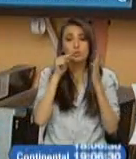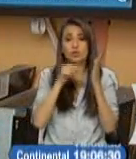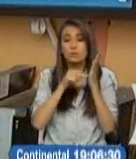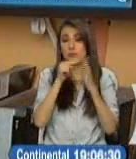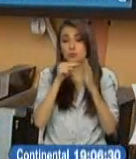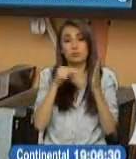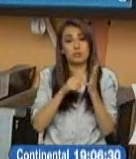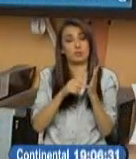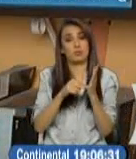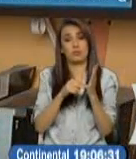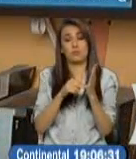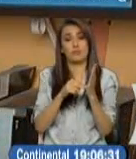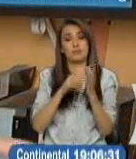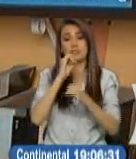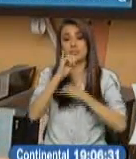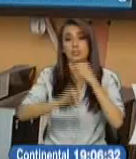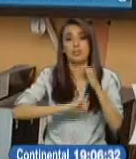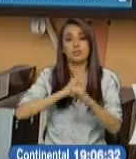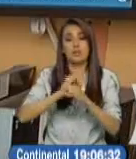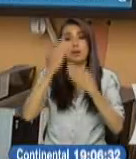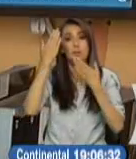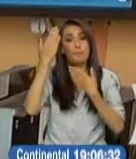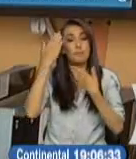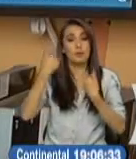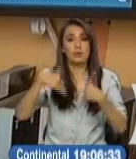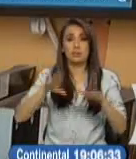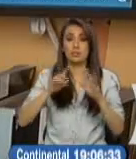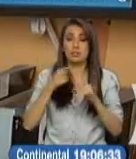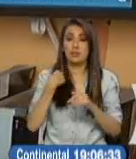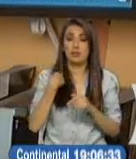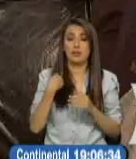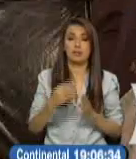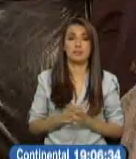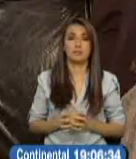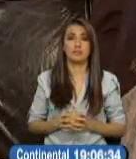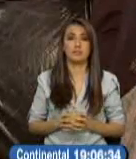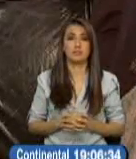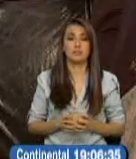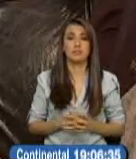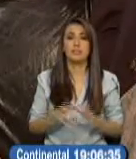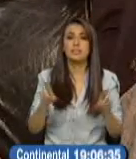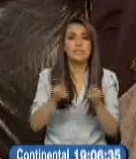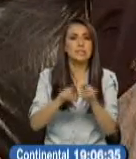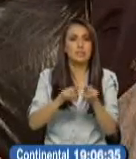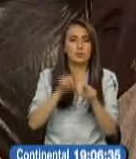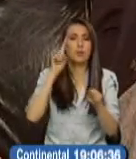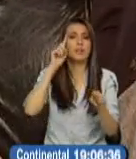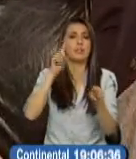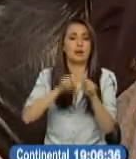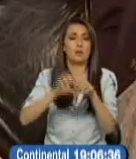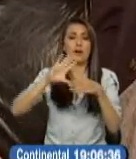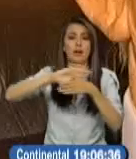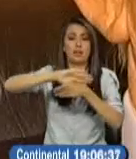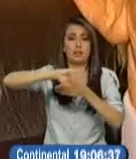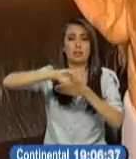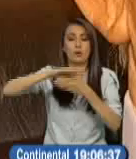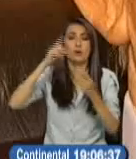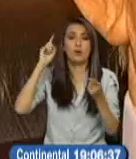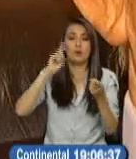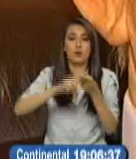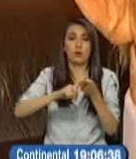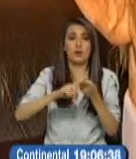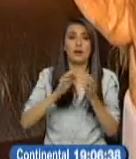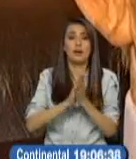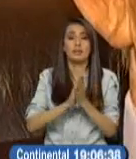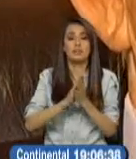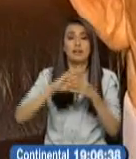internacional y política pública a nivel internacional, ¿no? Punto con el que coincide el ex embajador ecuatoriano Juan Carlos